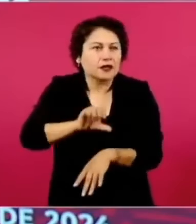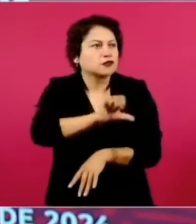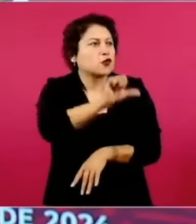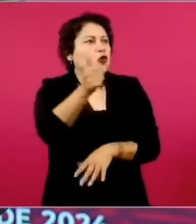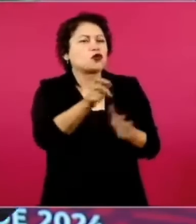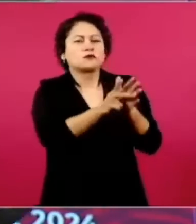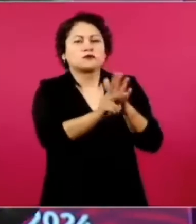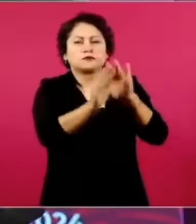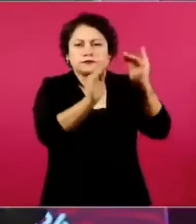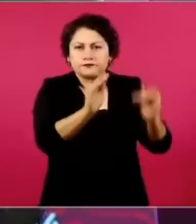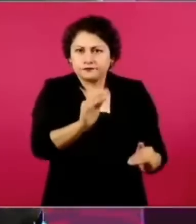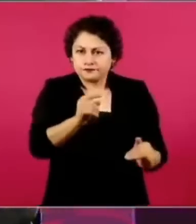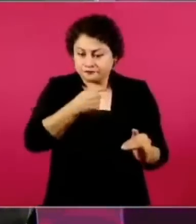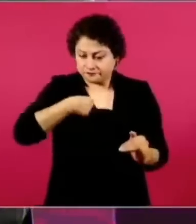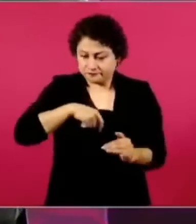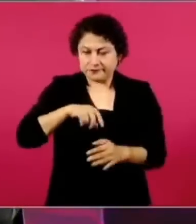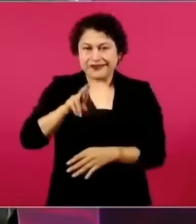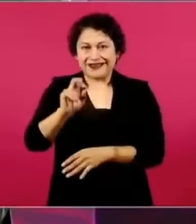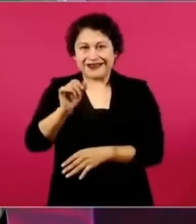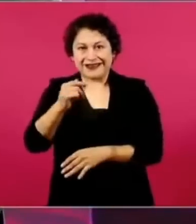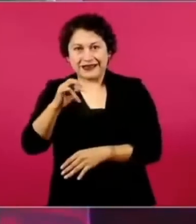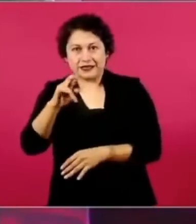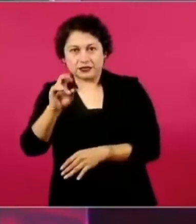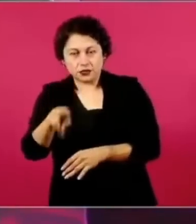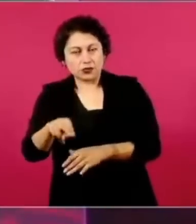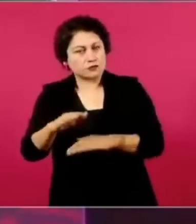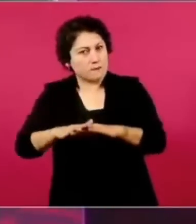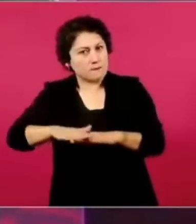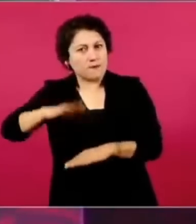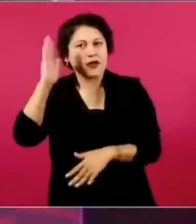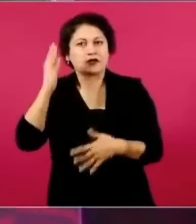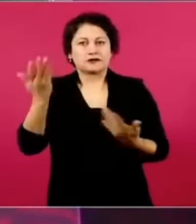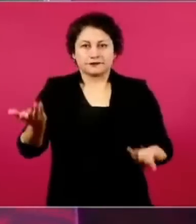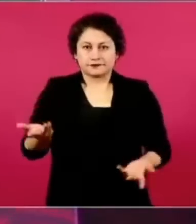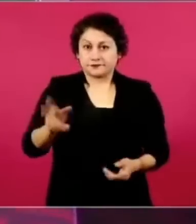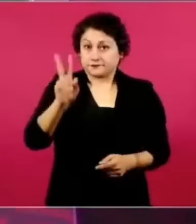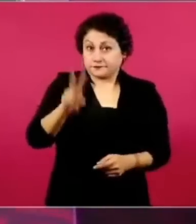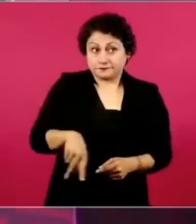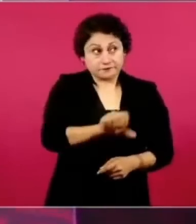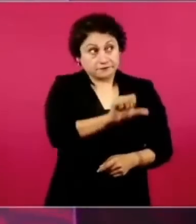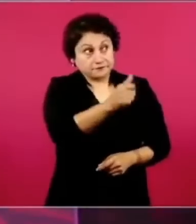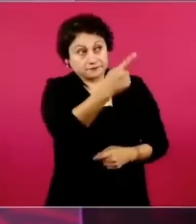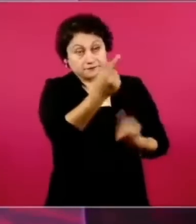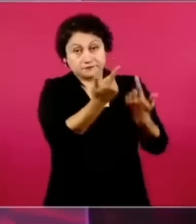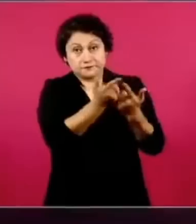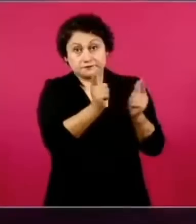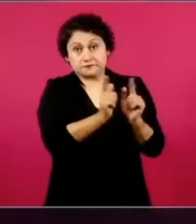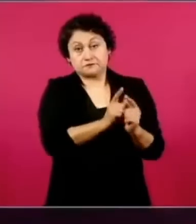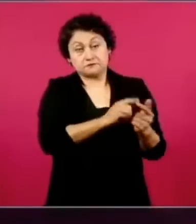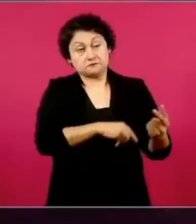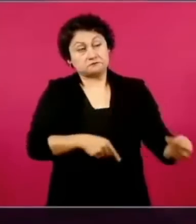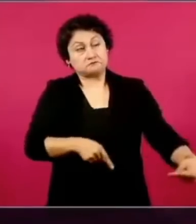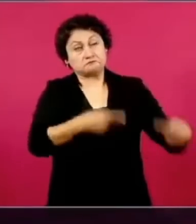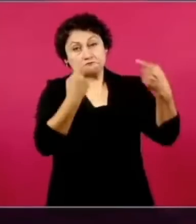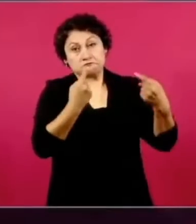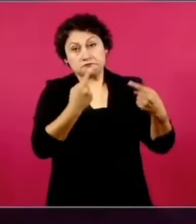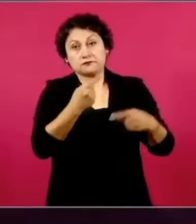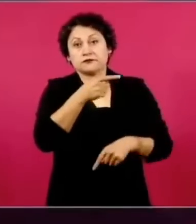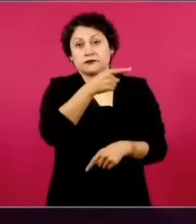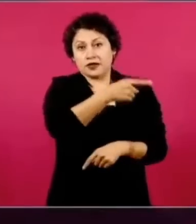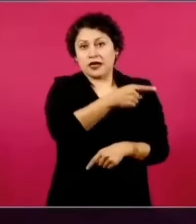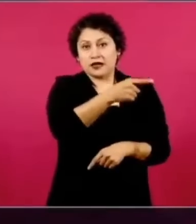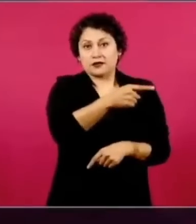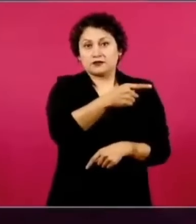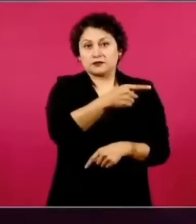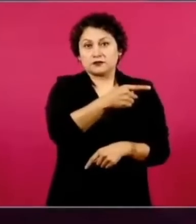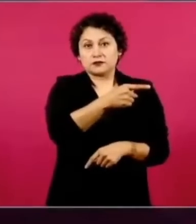Y ni siquiera nuestros adversarios, porque además son muy prepotentes, se enteraron. Y a nosotros